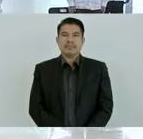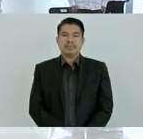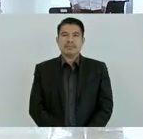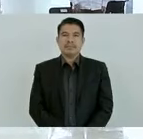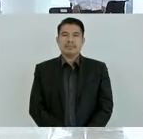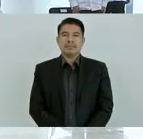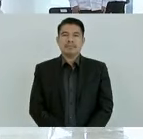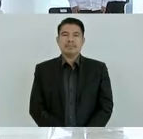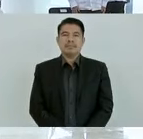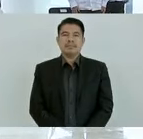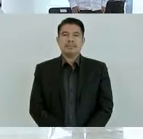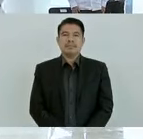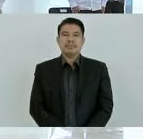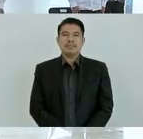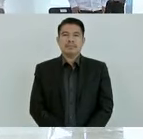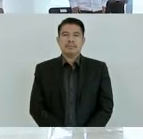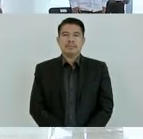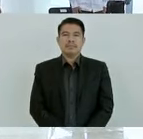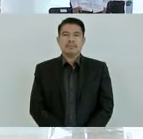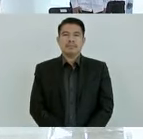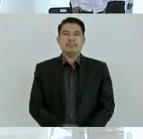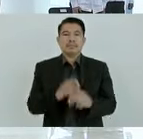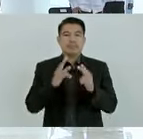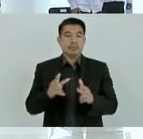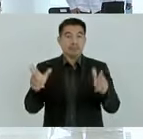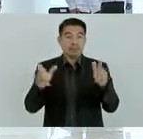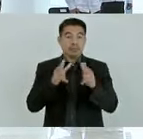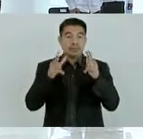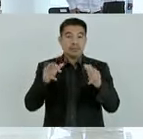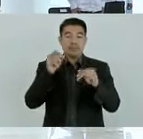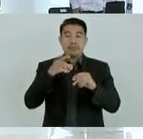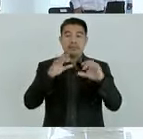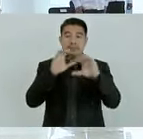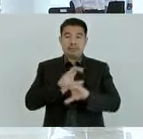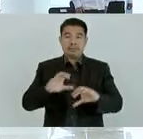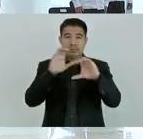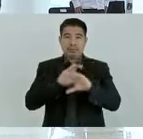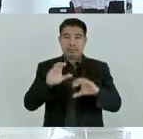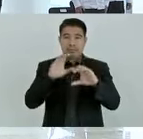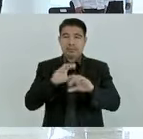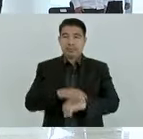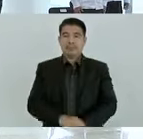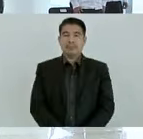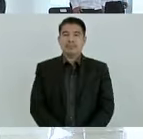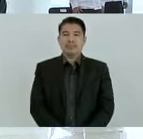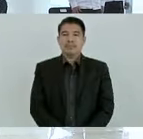Para entonar nuestro himno nacional mexicano.